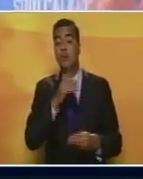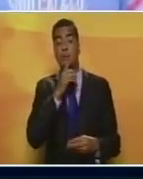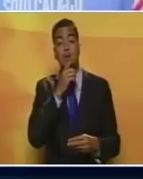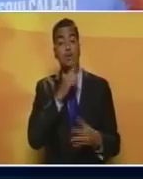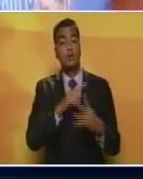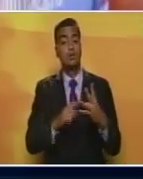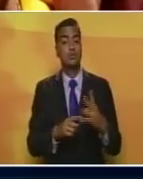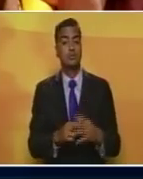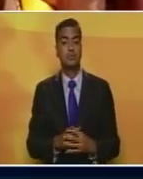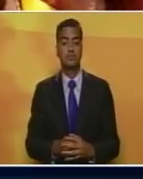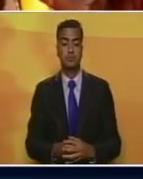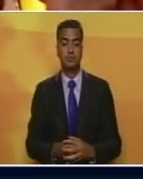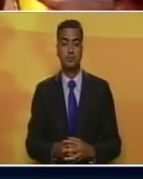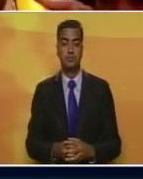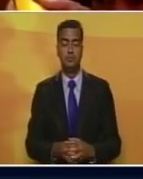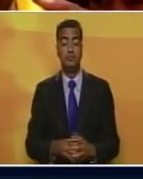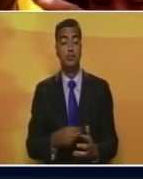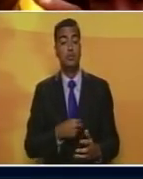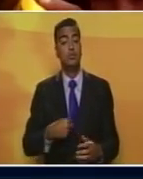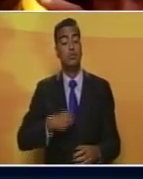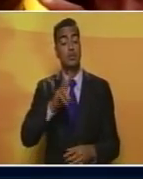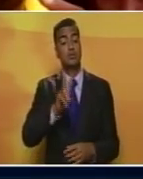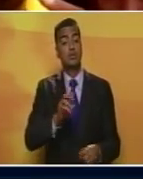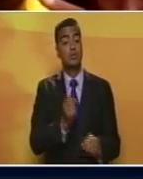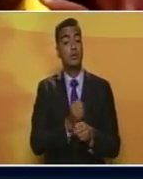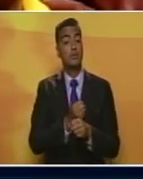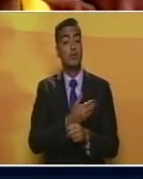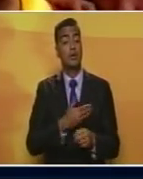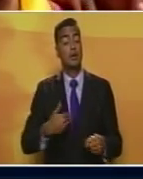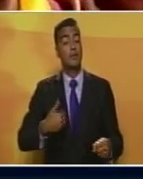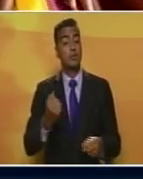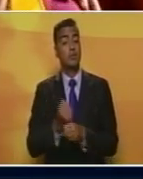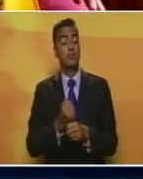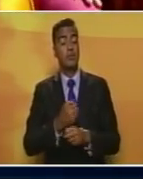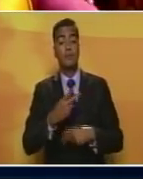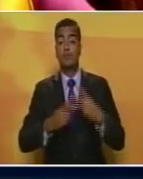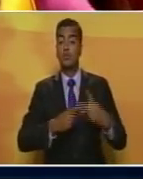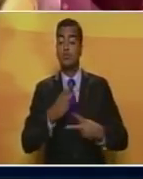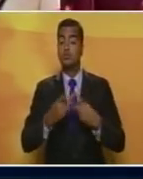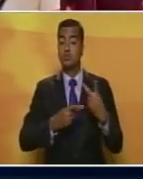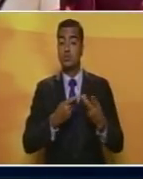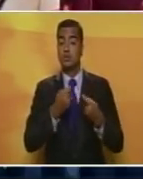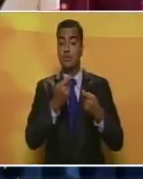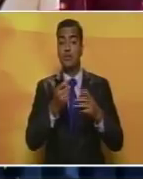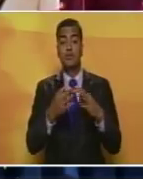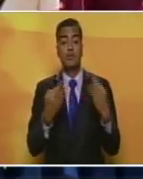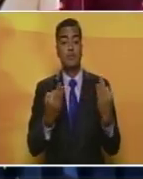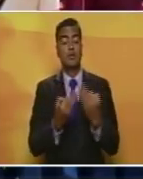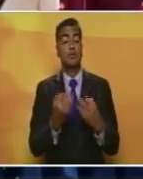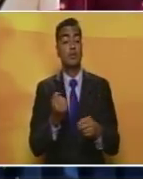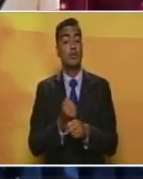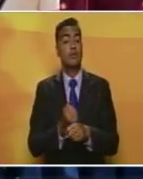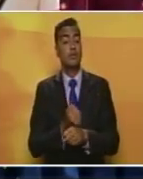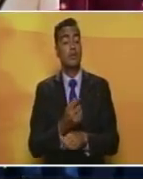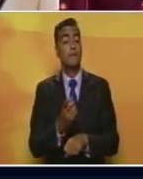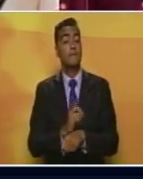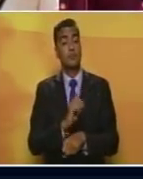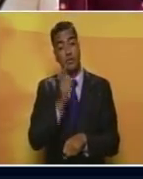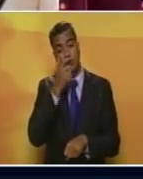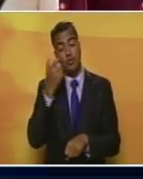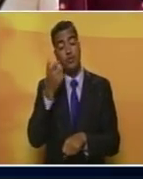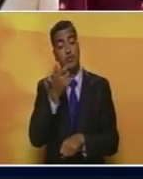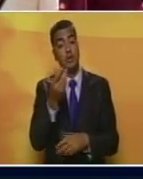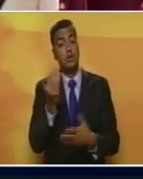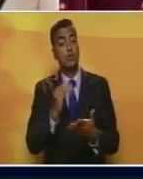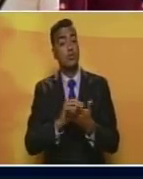vale más de 200.000 bolívares, nosotros lo cambiamos por harina. Es primera vez en muchos años que esta planta es paralizada. Son más